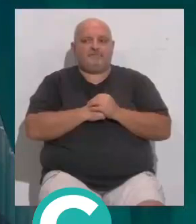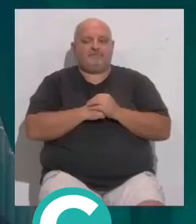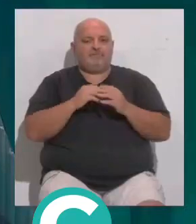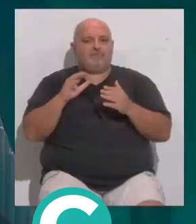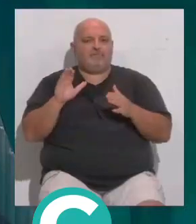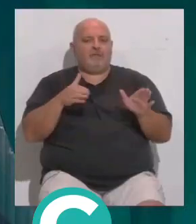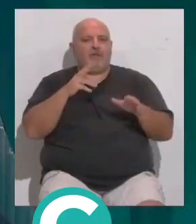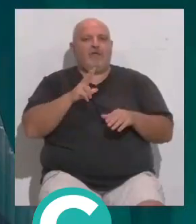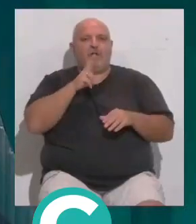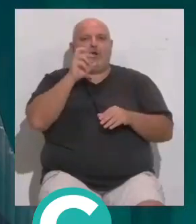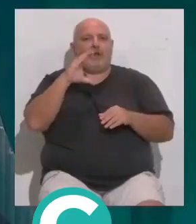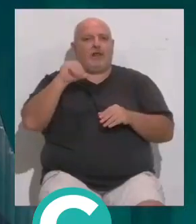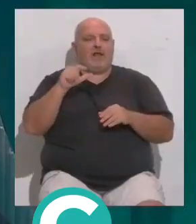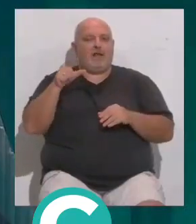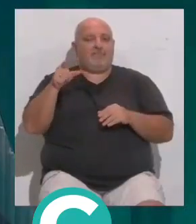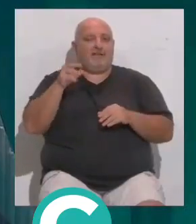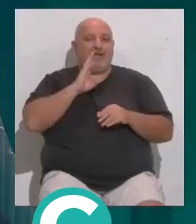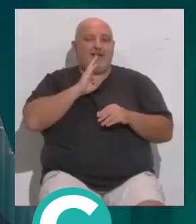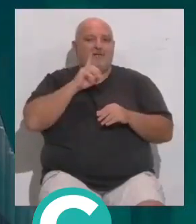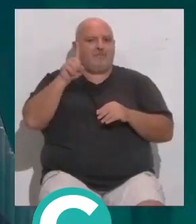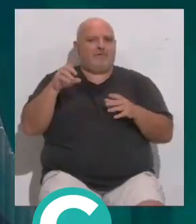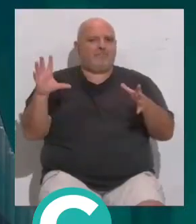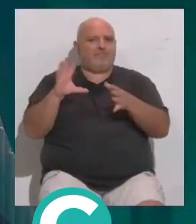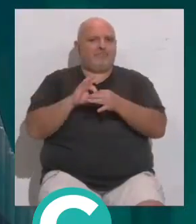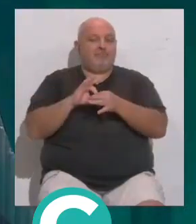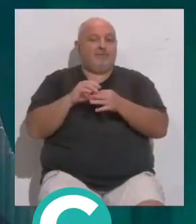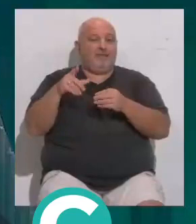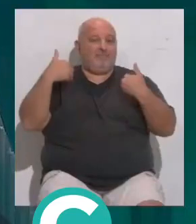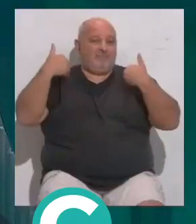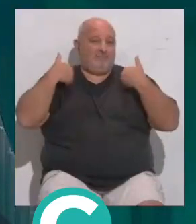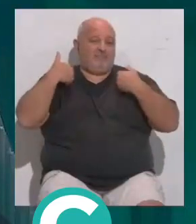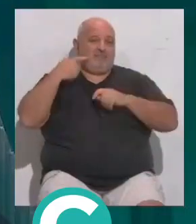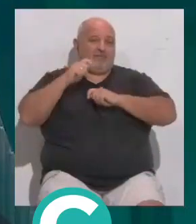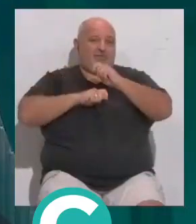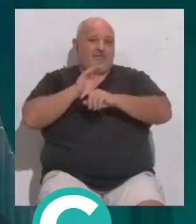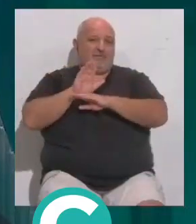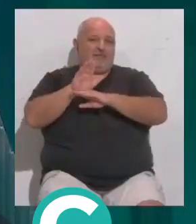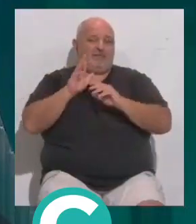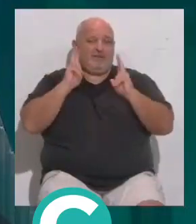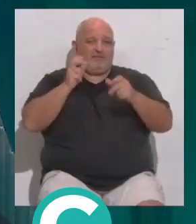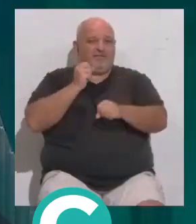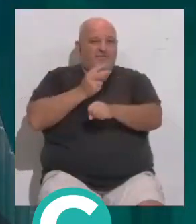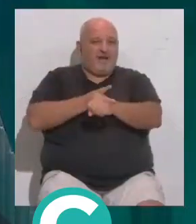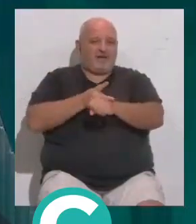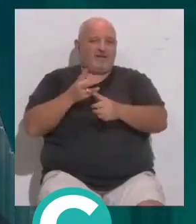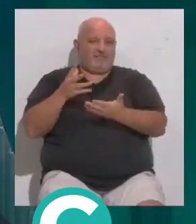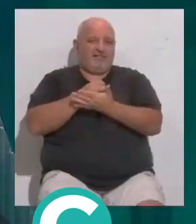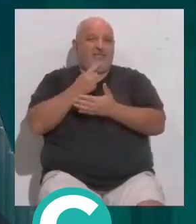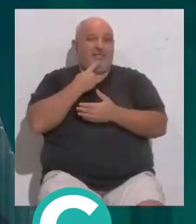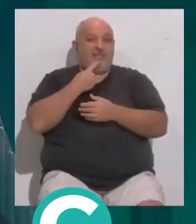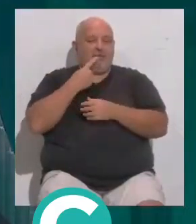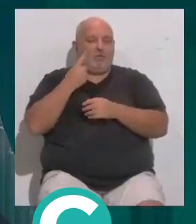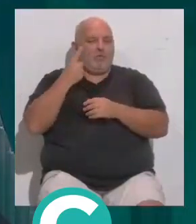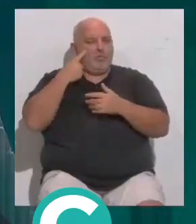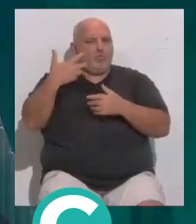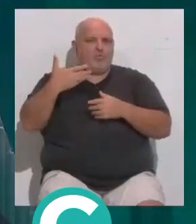También Horeca se ha pronunciado al respecto. La patronal de los hosteleros ha señalado el impacto económico de